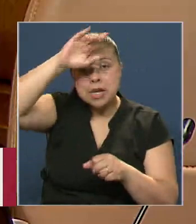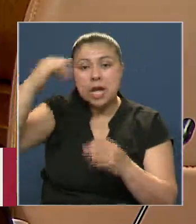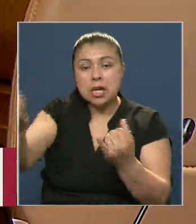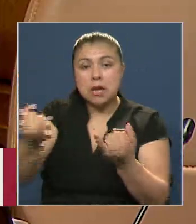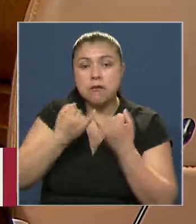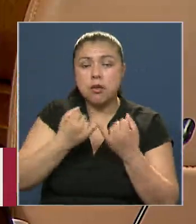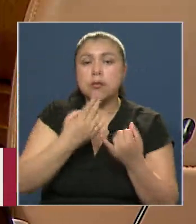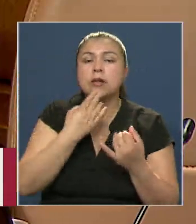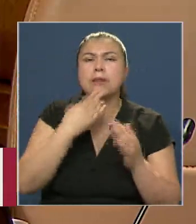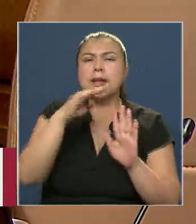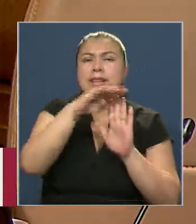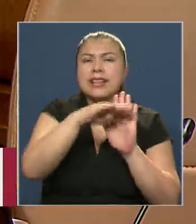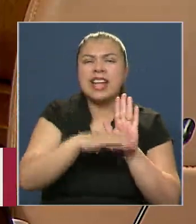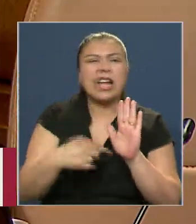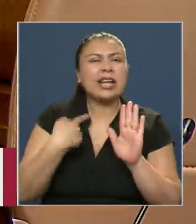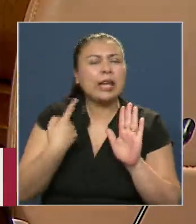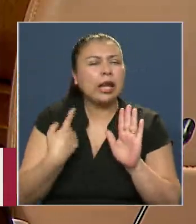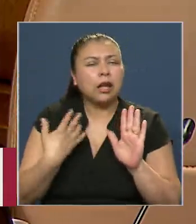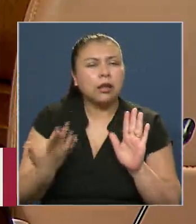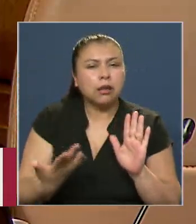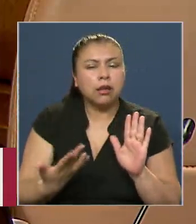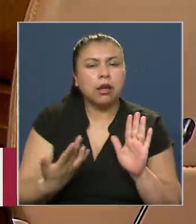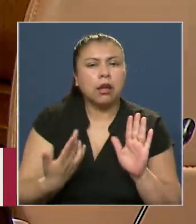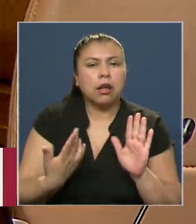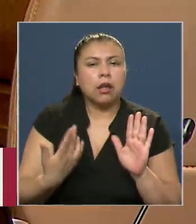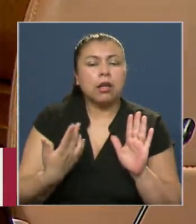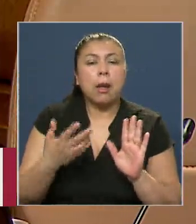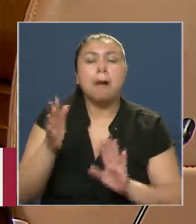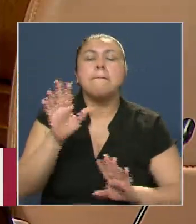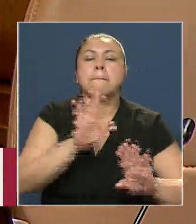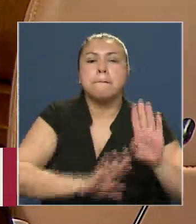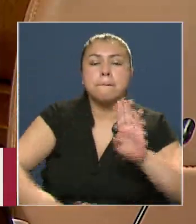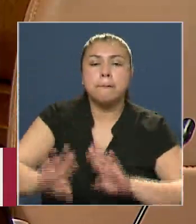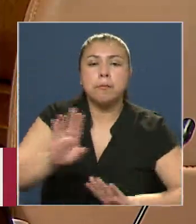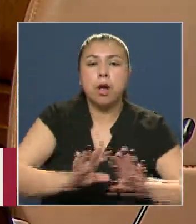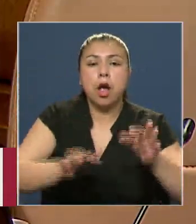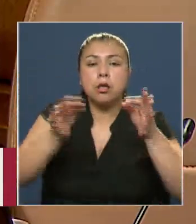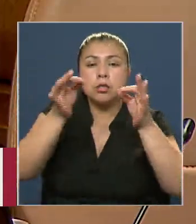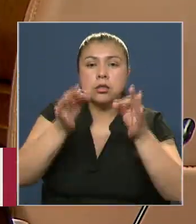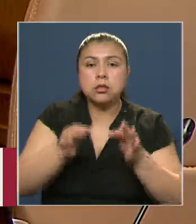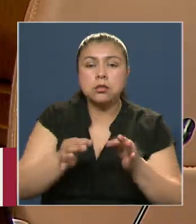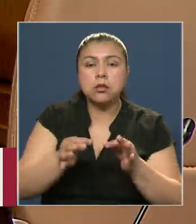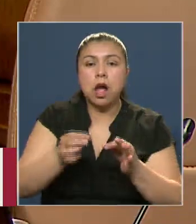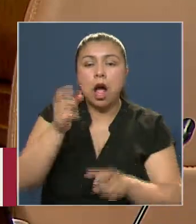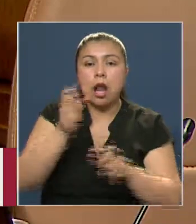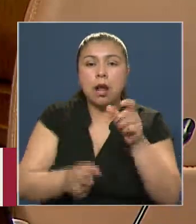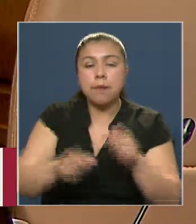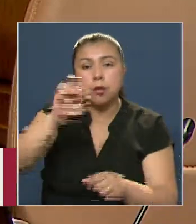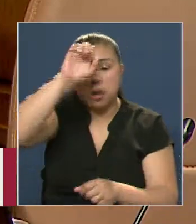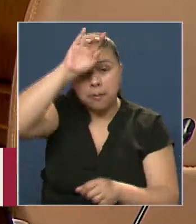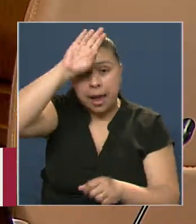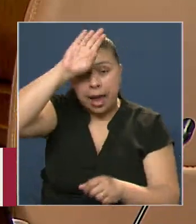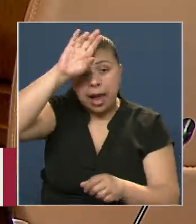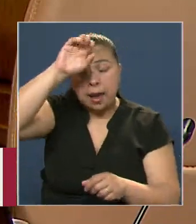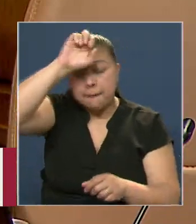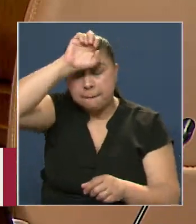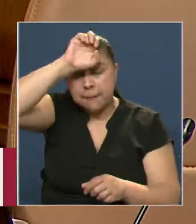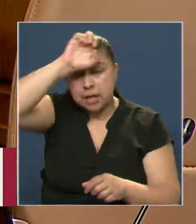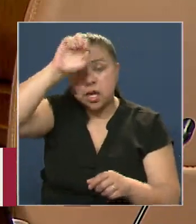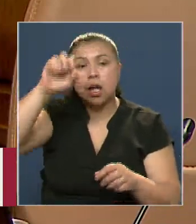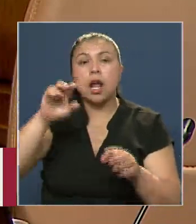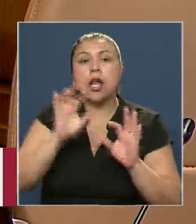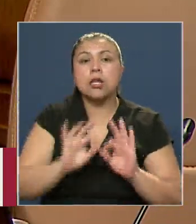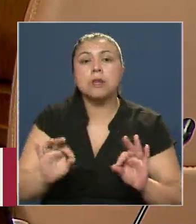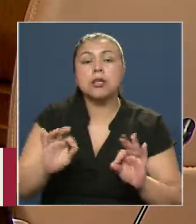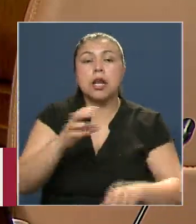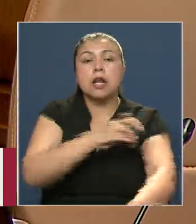las medidas que se han adoptado por los organismos para poder resguardar la seguridad de los trabajadores mineros, particularmente la región de Atacama.